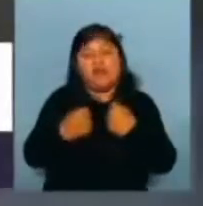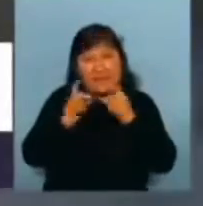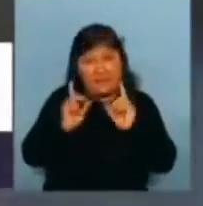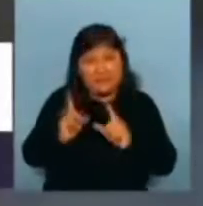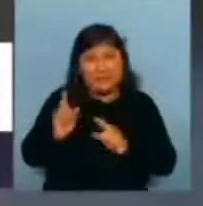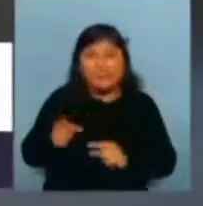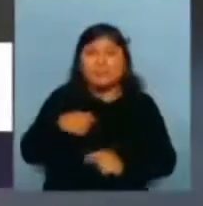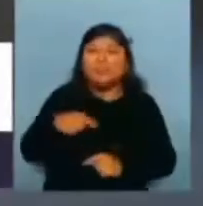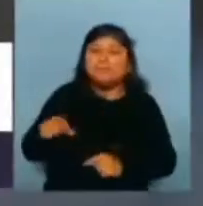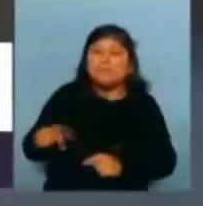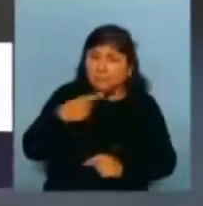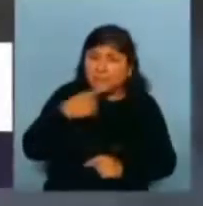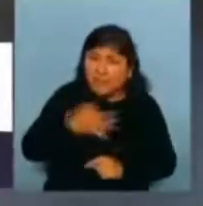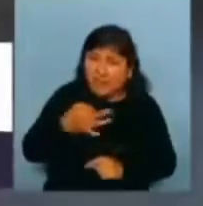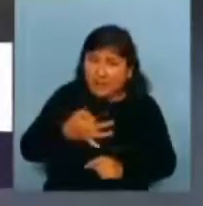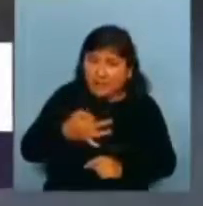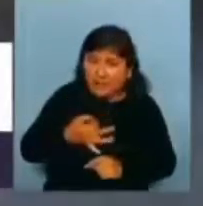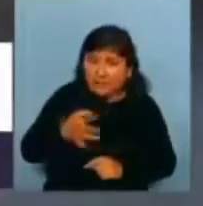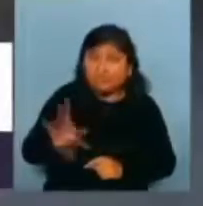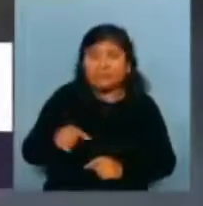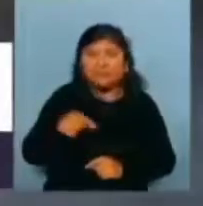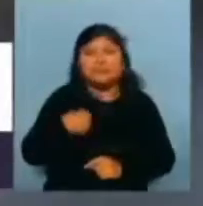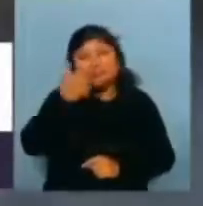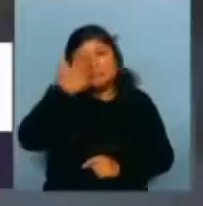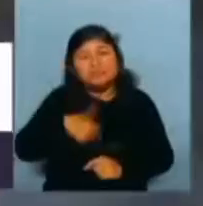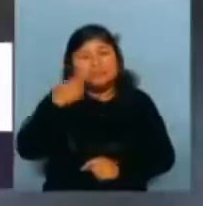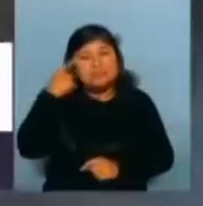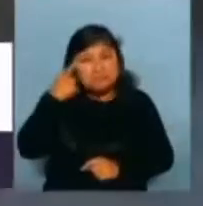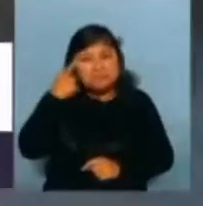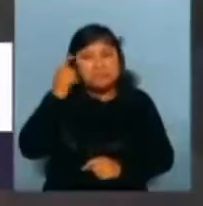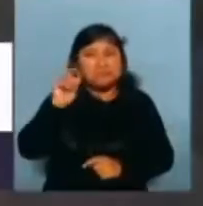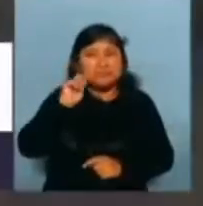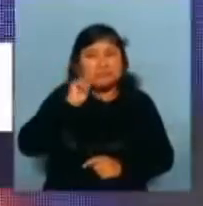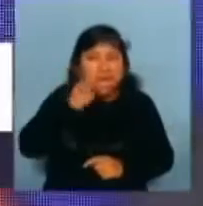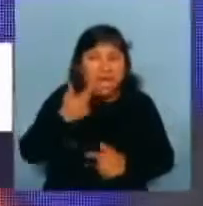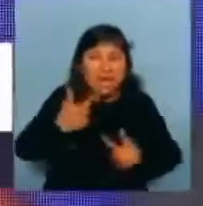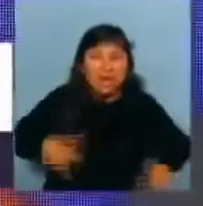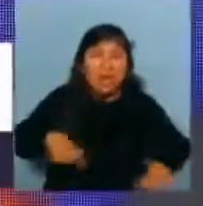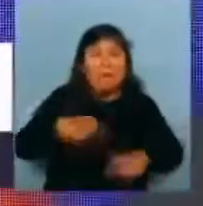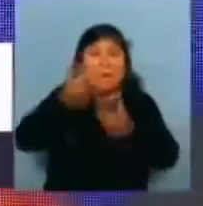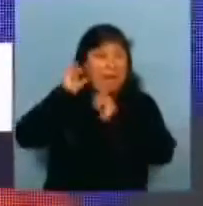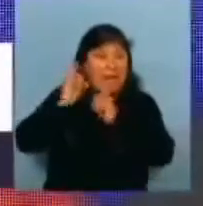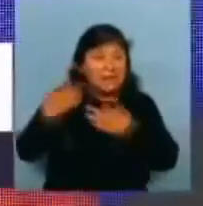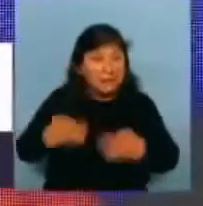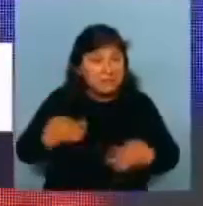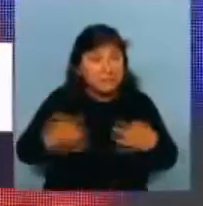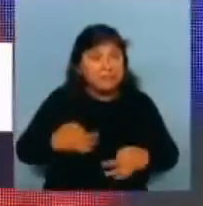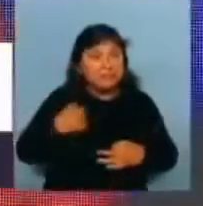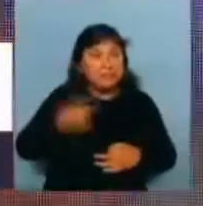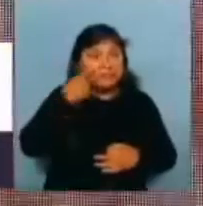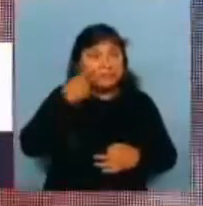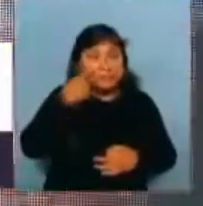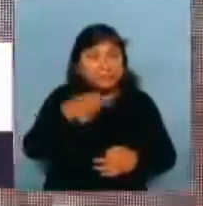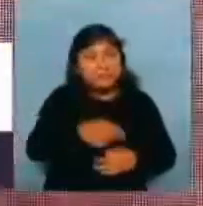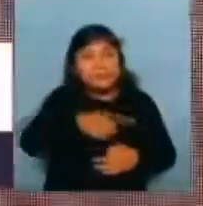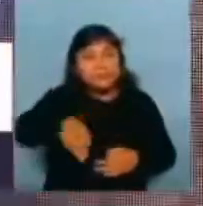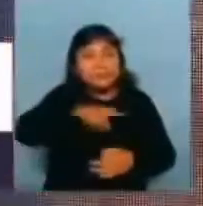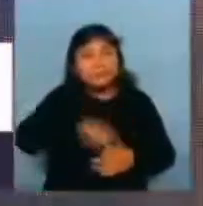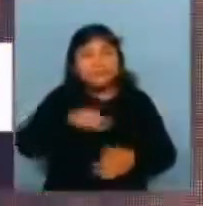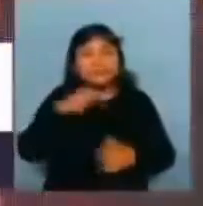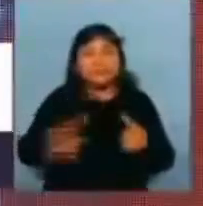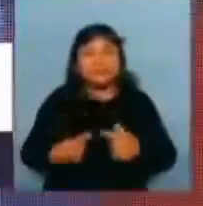mí fue una experiencia importante porque, bueno, yo sabía de toda la trayectoria que traía la gurisa, que muchos la conocen ahora en el profesionalismo.